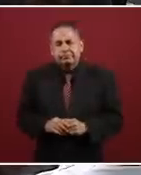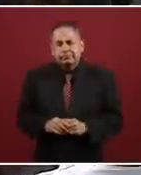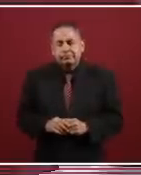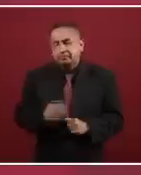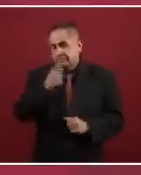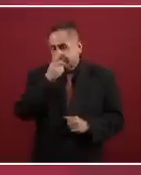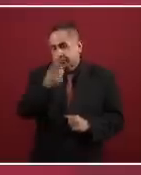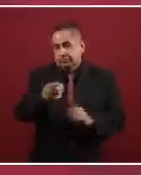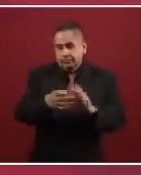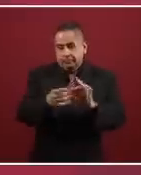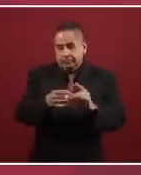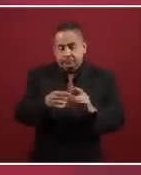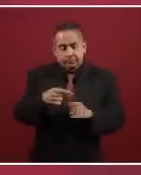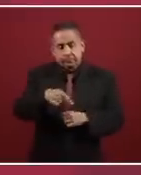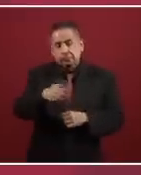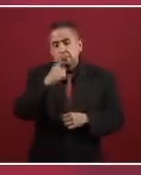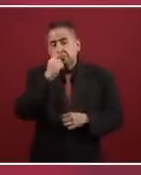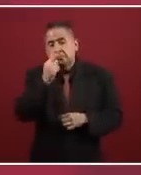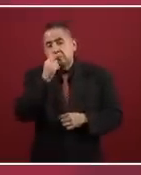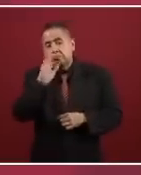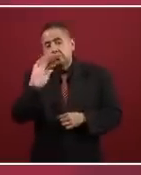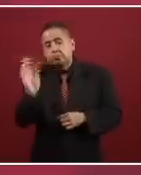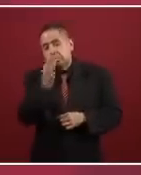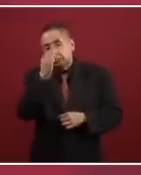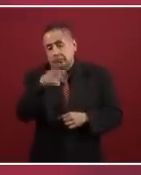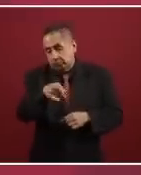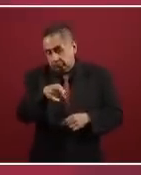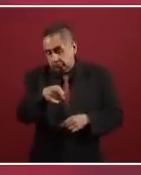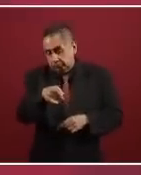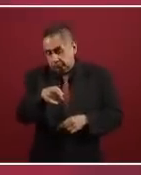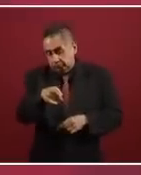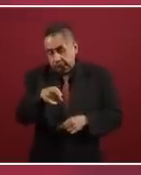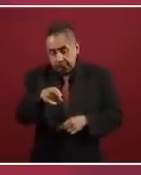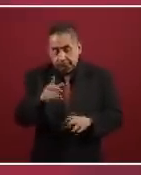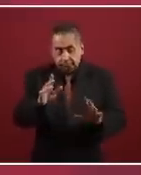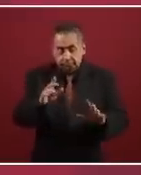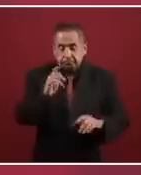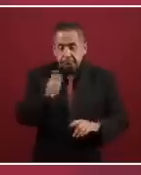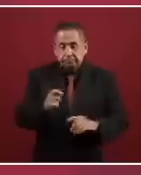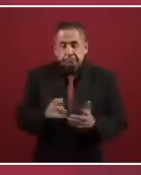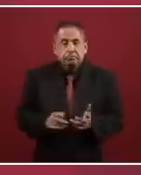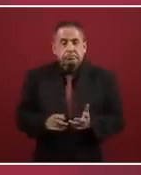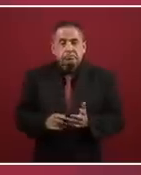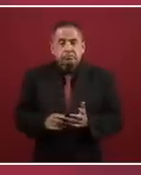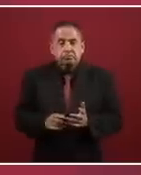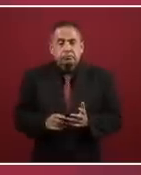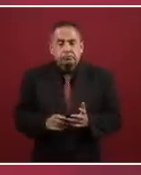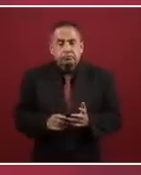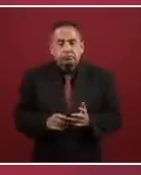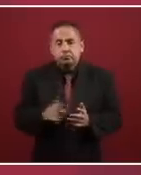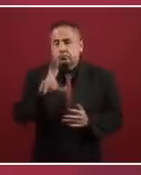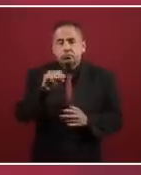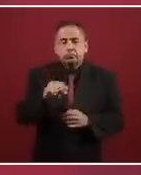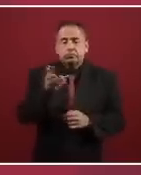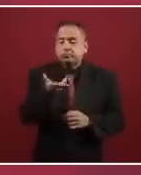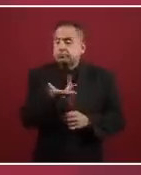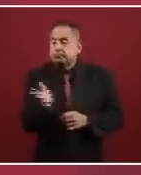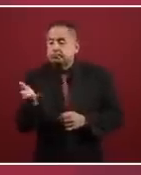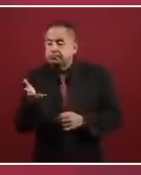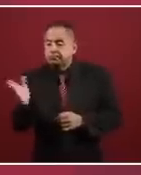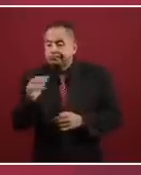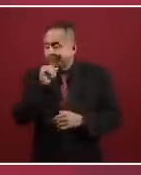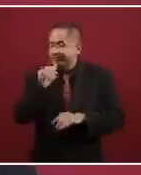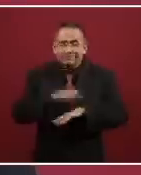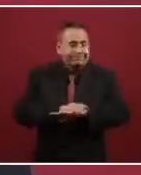decirle a los de la Policía Federal que no se va a despedir a nadie,